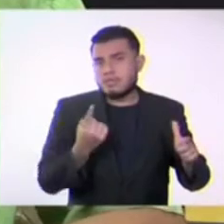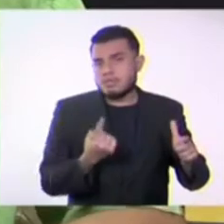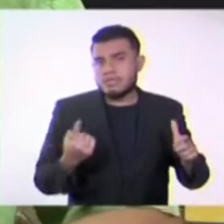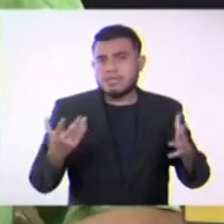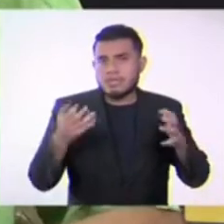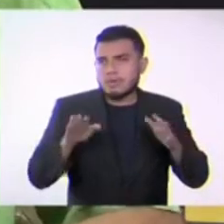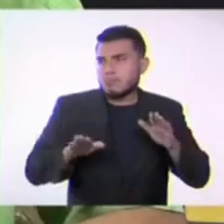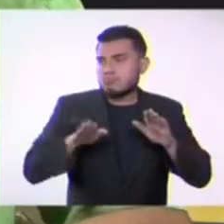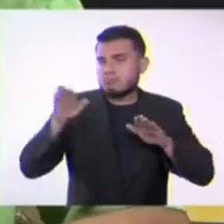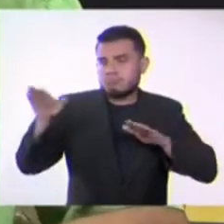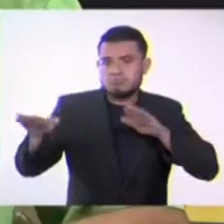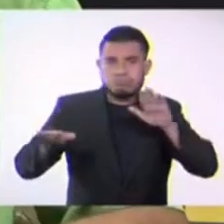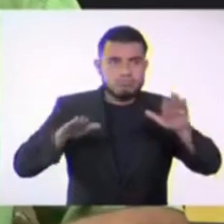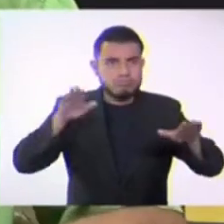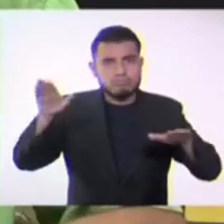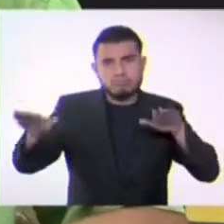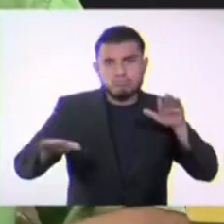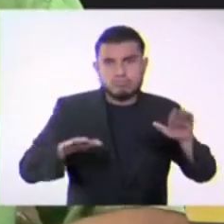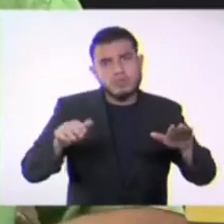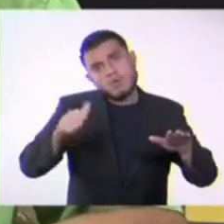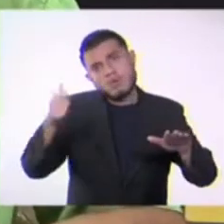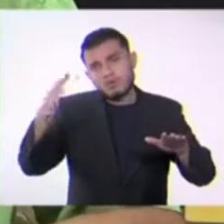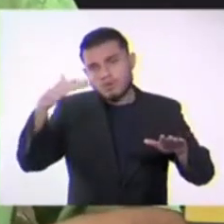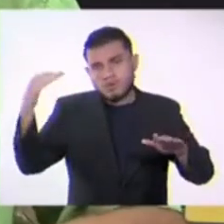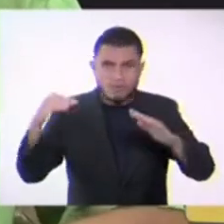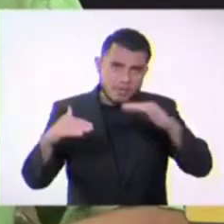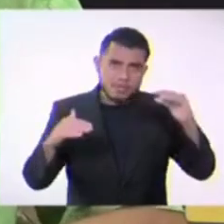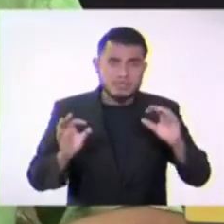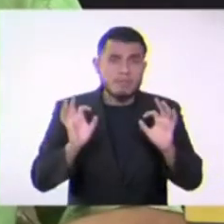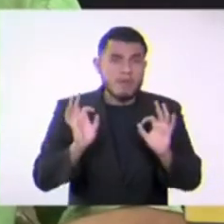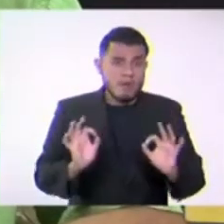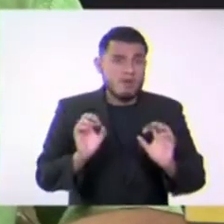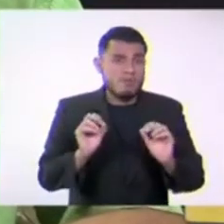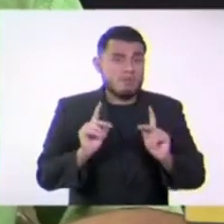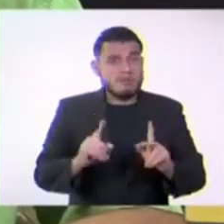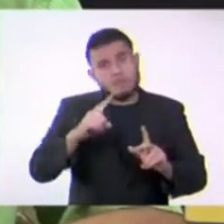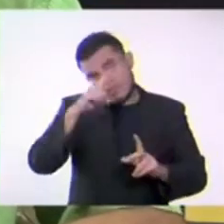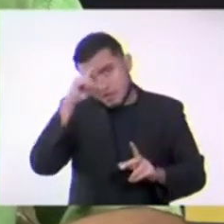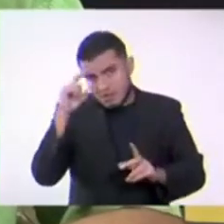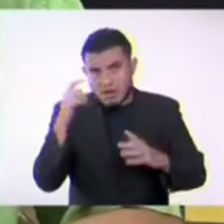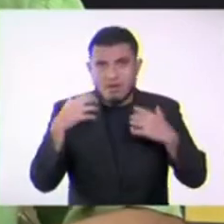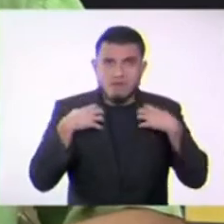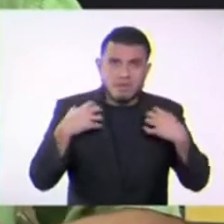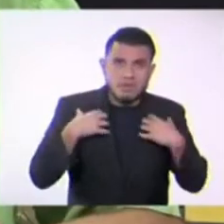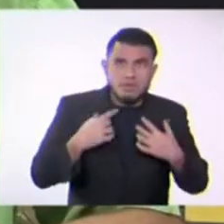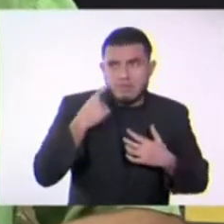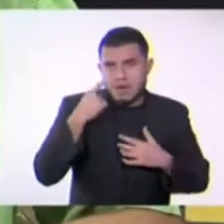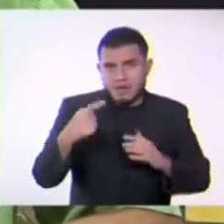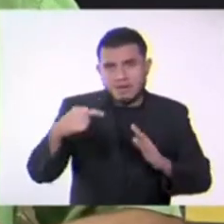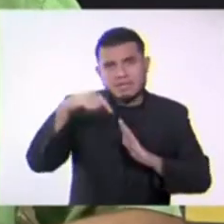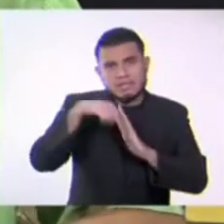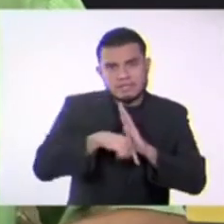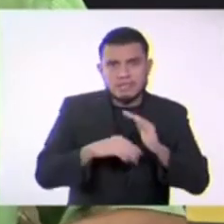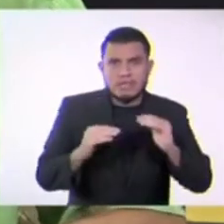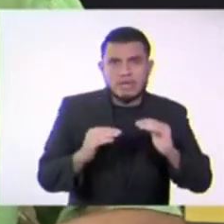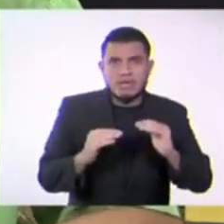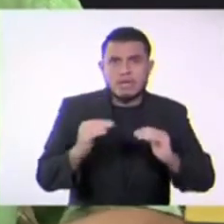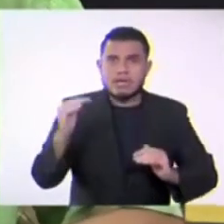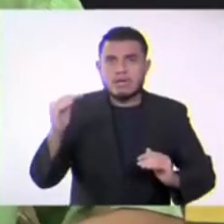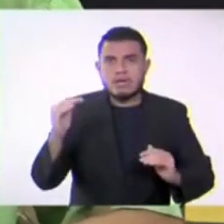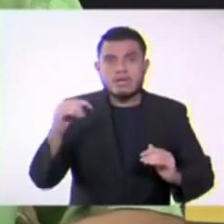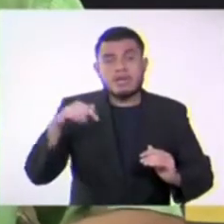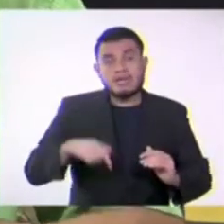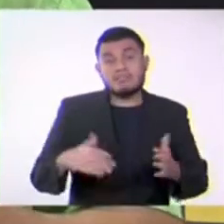migrar y buscar, por ejemplo, mejores oportunidades en otros lugares. Así vamos a tener que se van a profundizar las desigualdades también en este